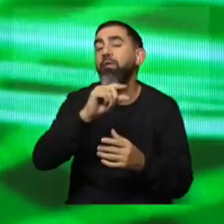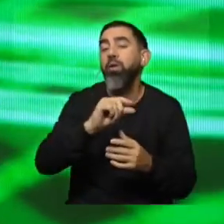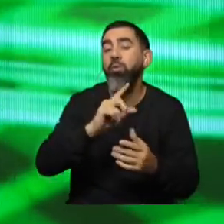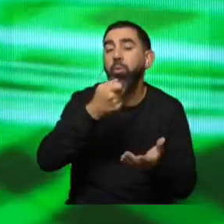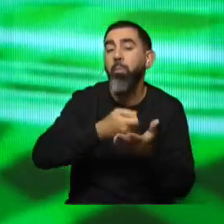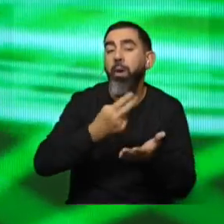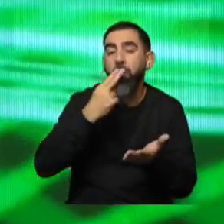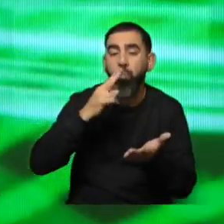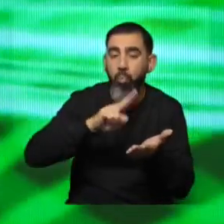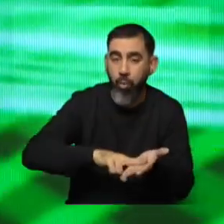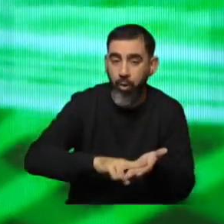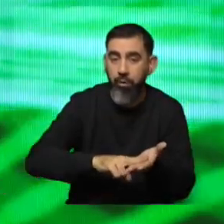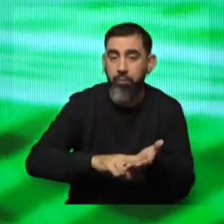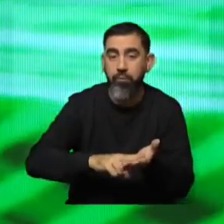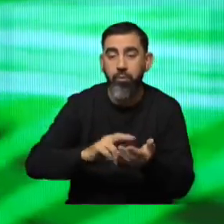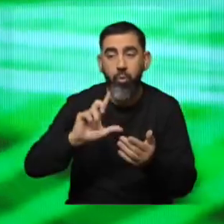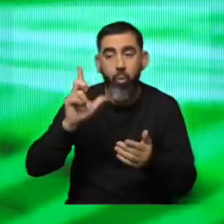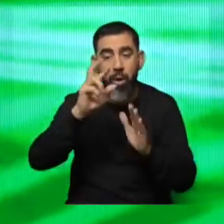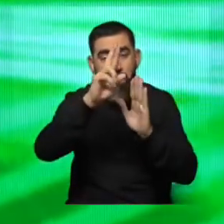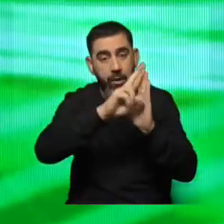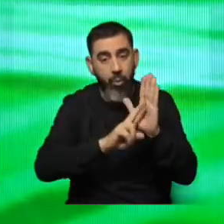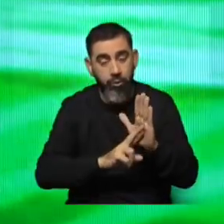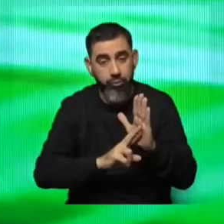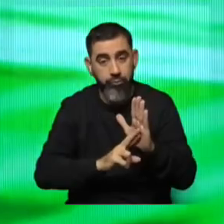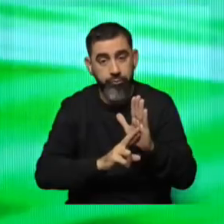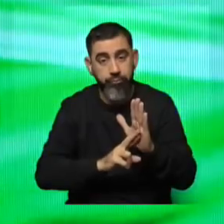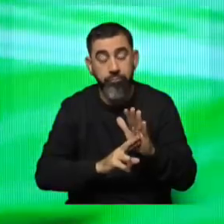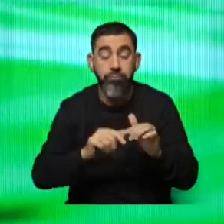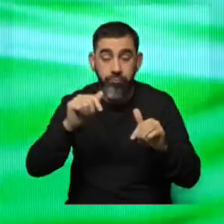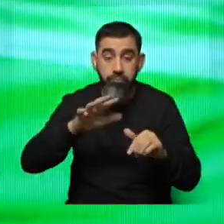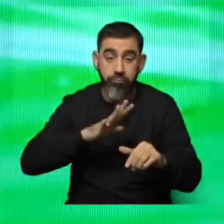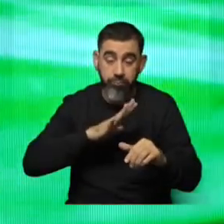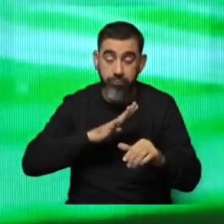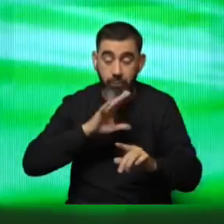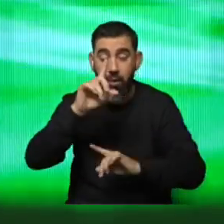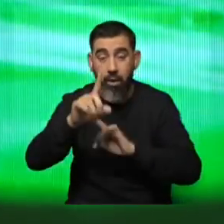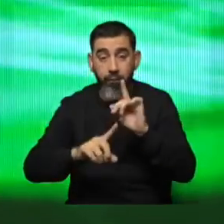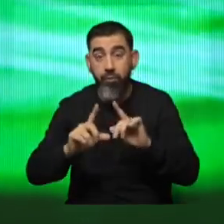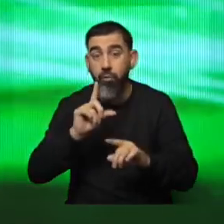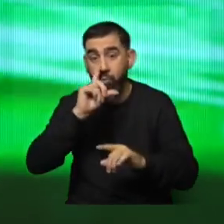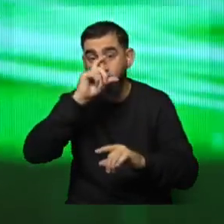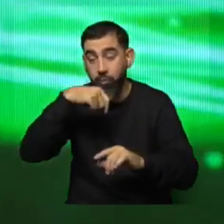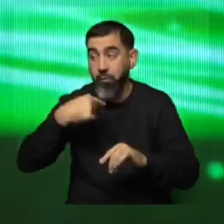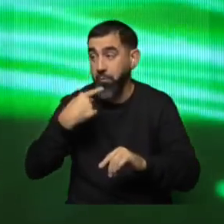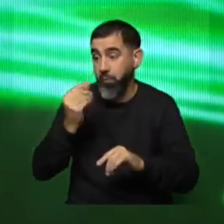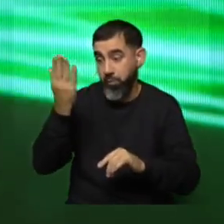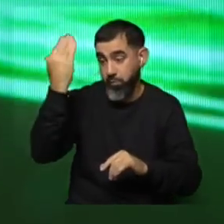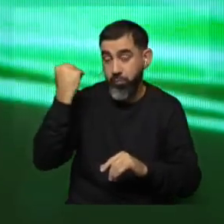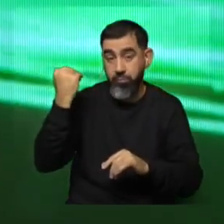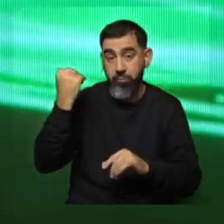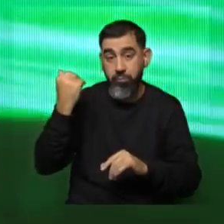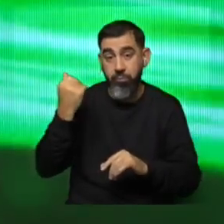se pagan impuestos porque no se cumple con las regulaciones Ustedes han visto acá ha pasado muchas veces pasó Montevideo no no hace muchos años